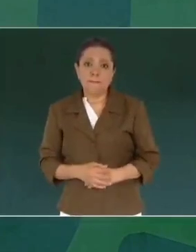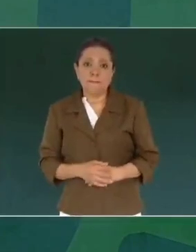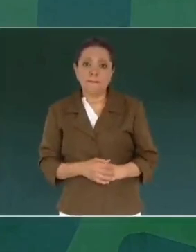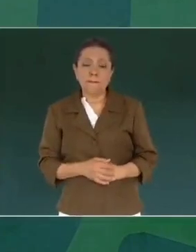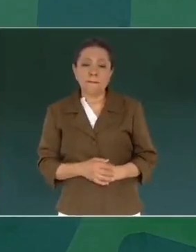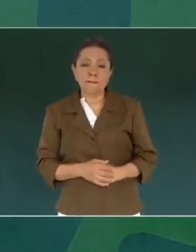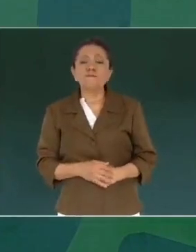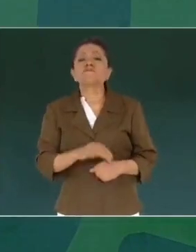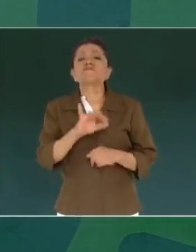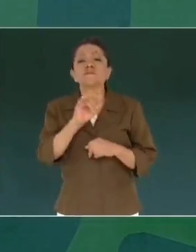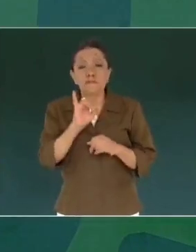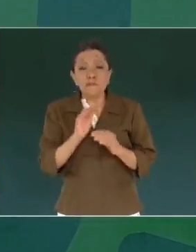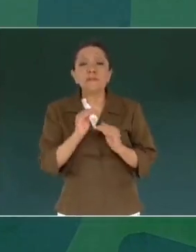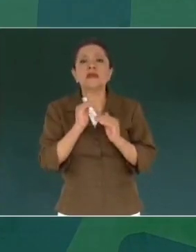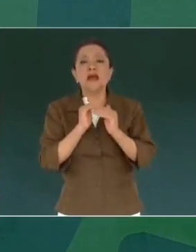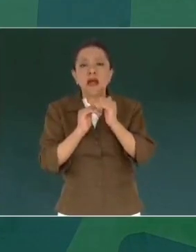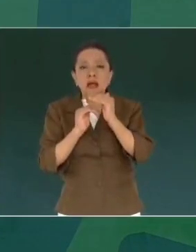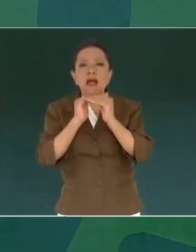avanzando